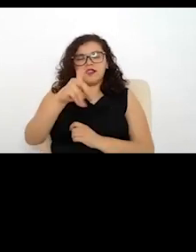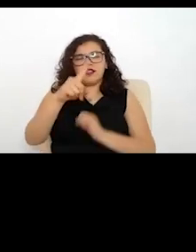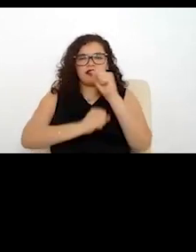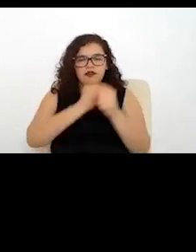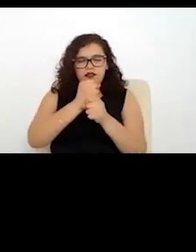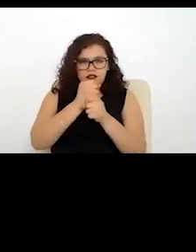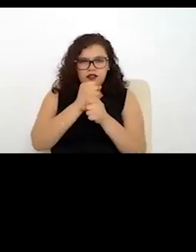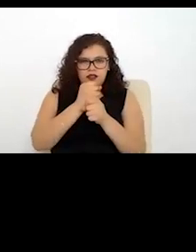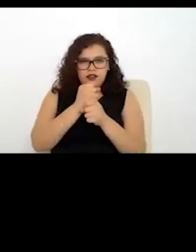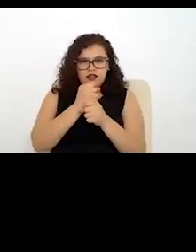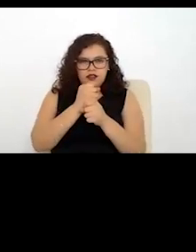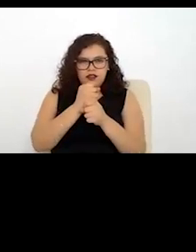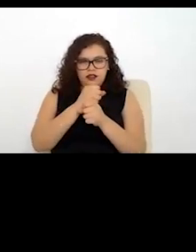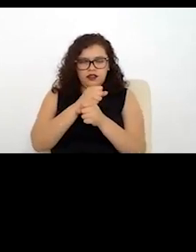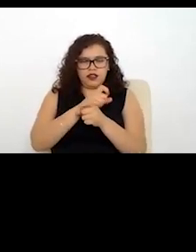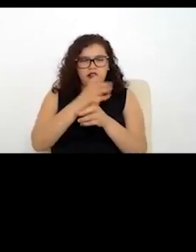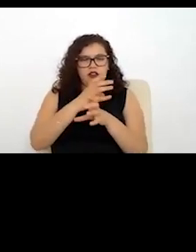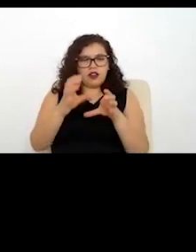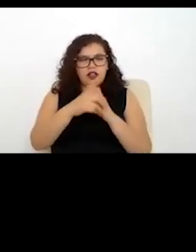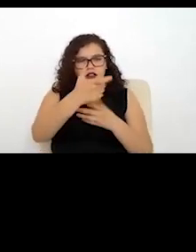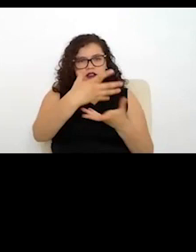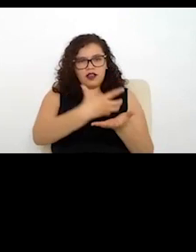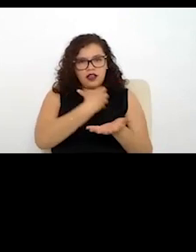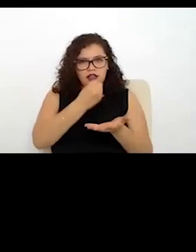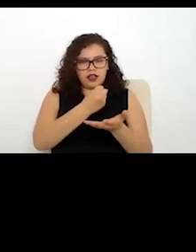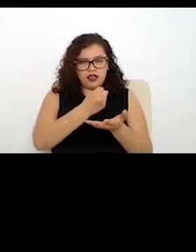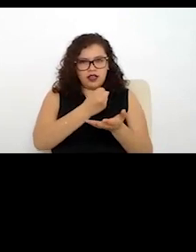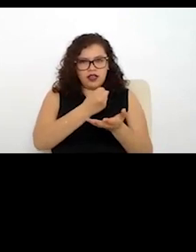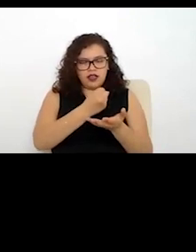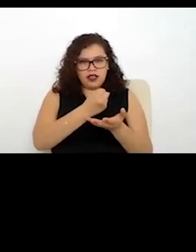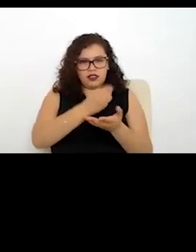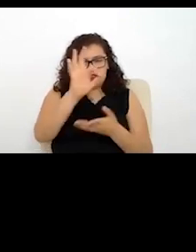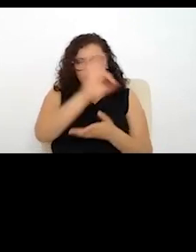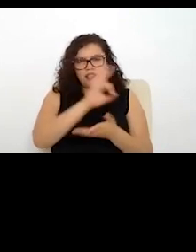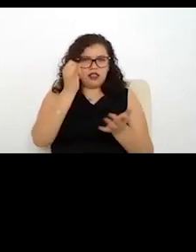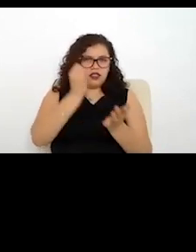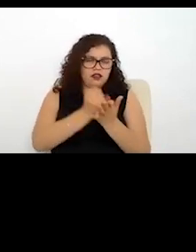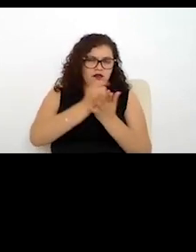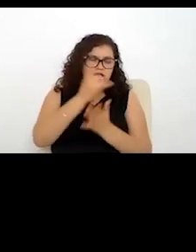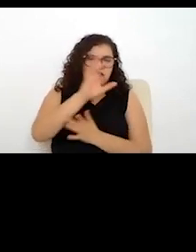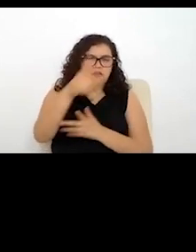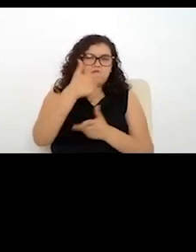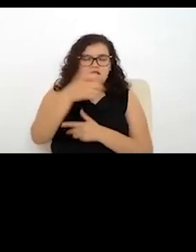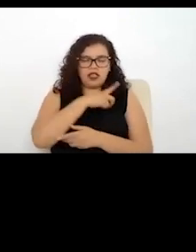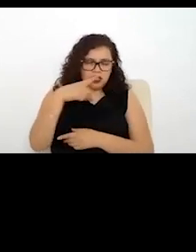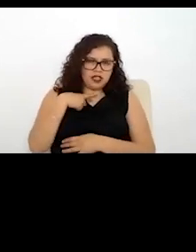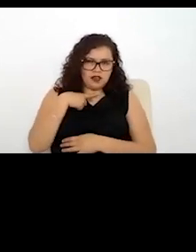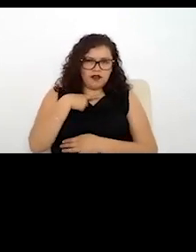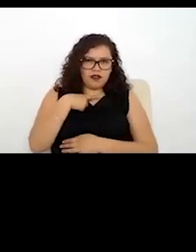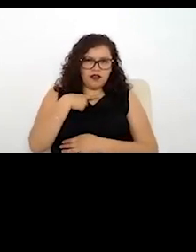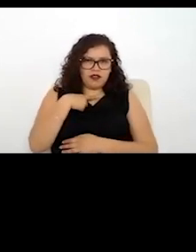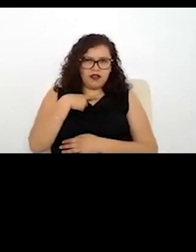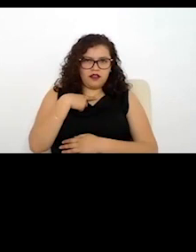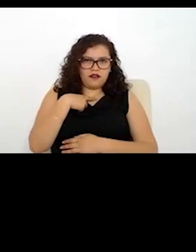de las utilidades que tiene, restado las deducciones de ley tiene, que es decir, los impuestos, ya sea de